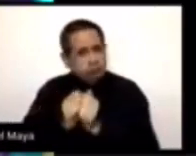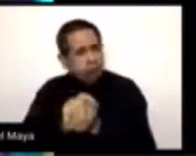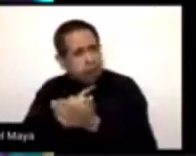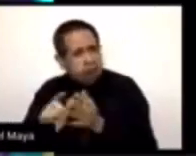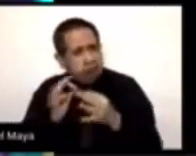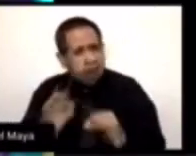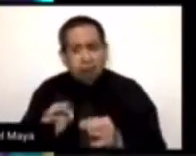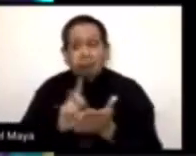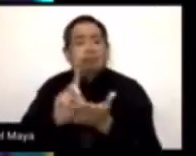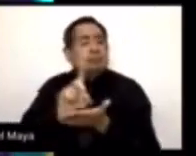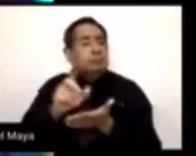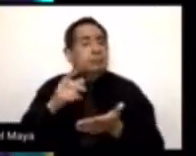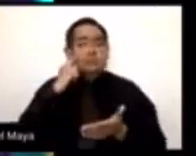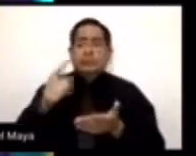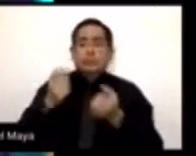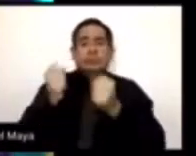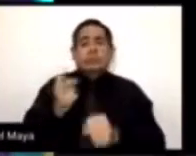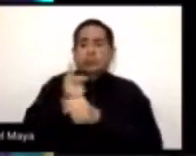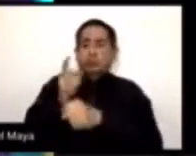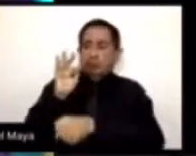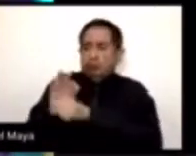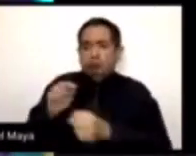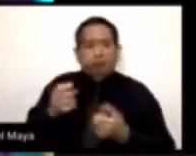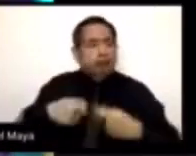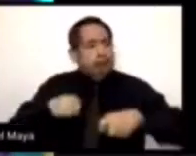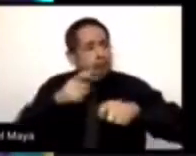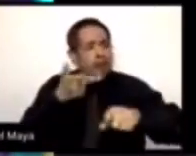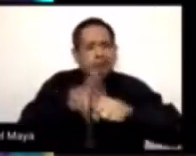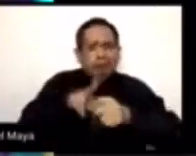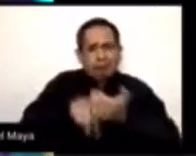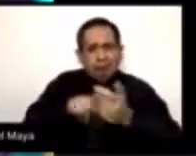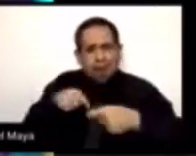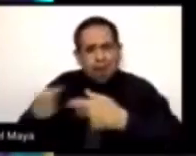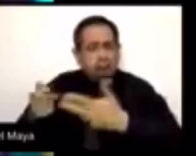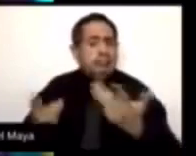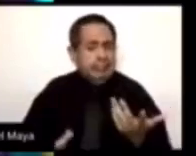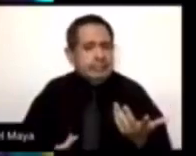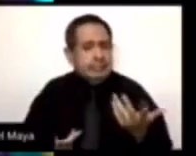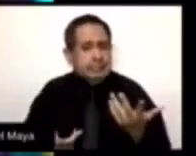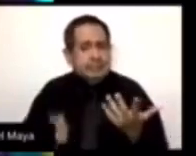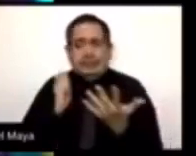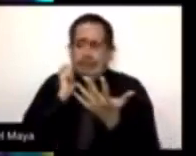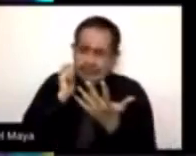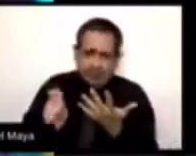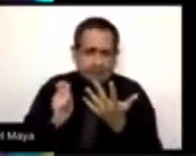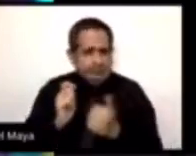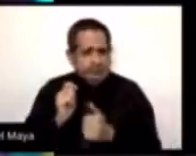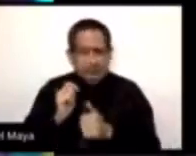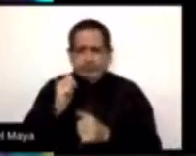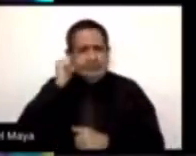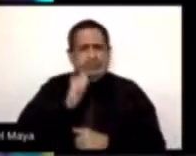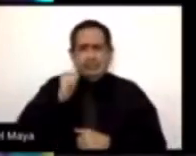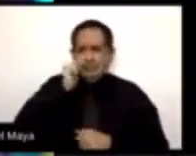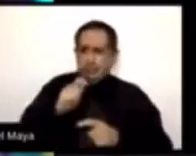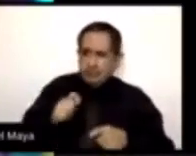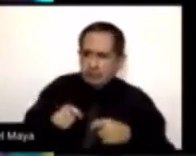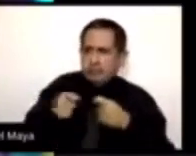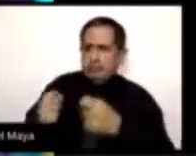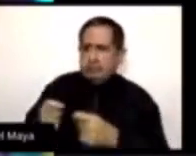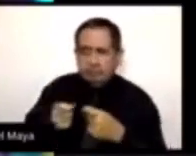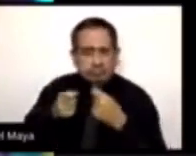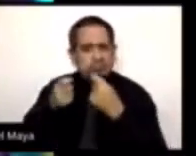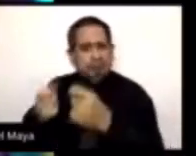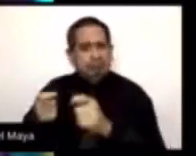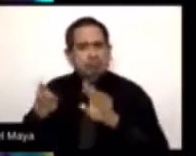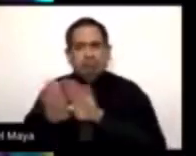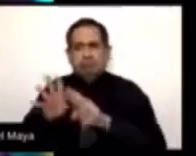al acceso a la seguridad social. Ello implica que el mínimo vital, y este debe ser garantizado siempre, y así asegurando el